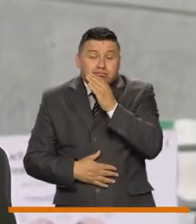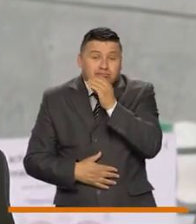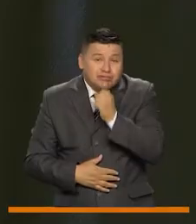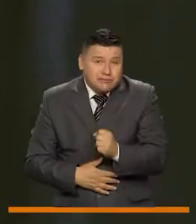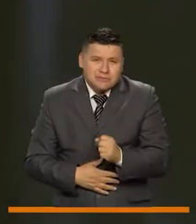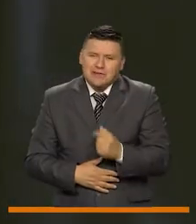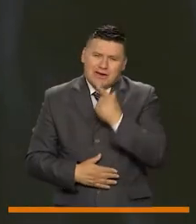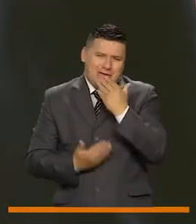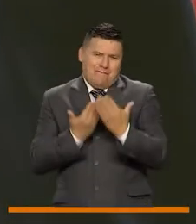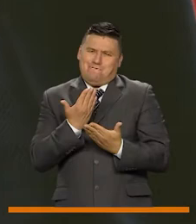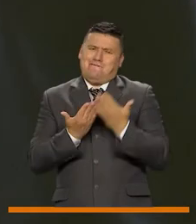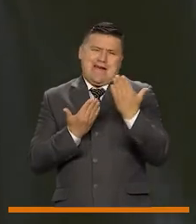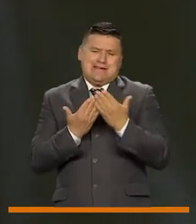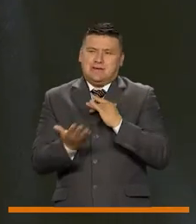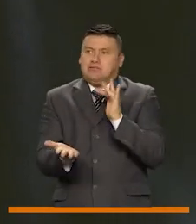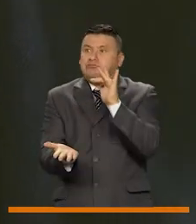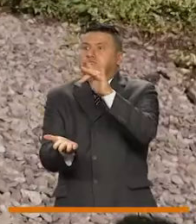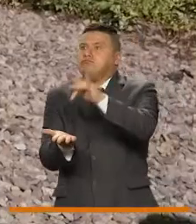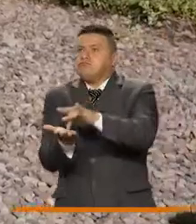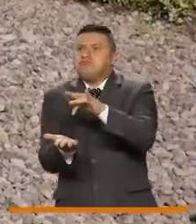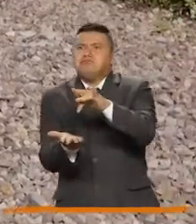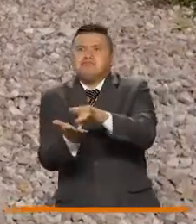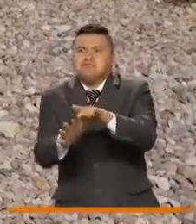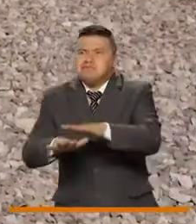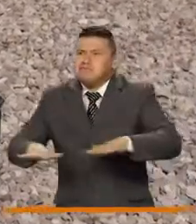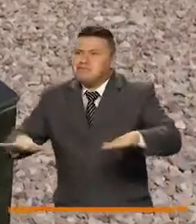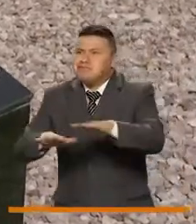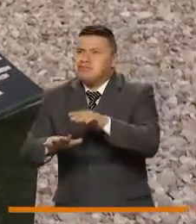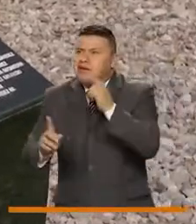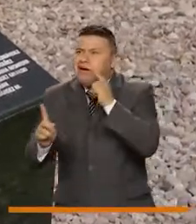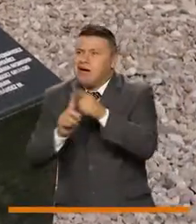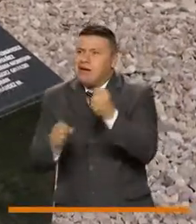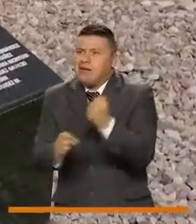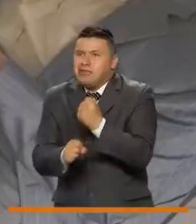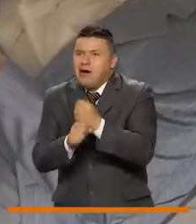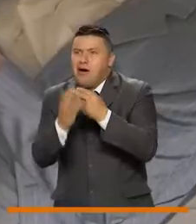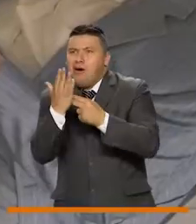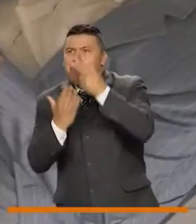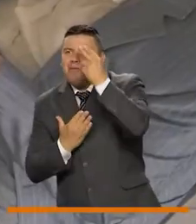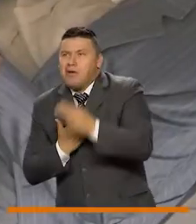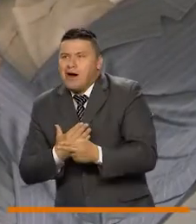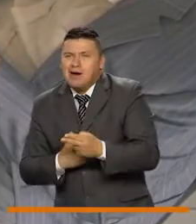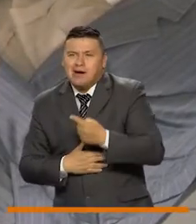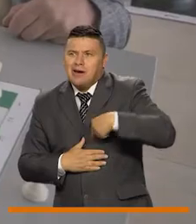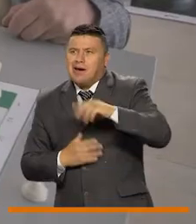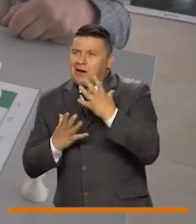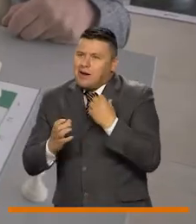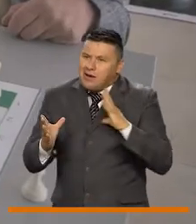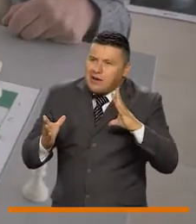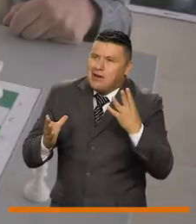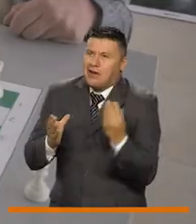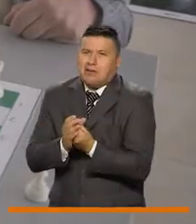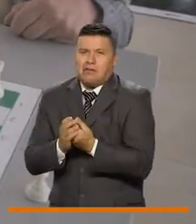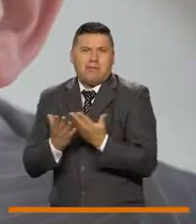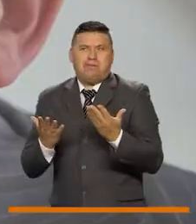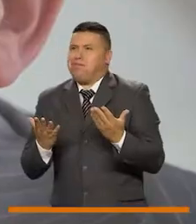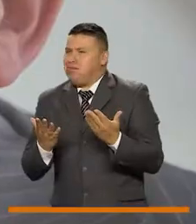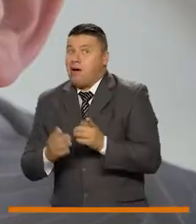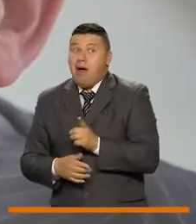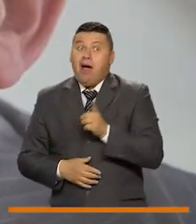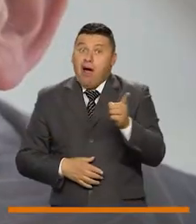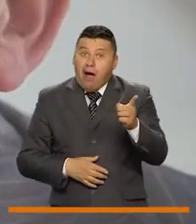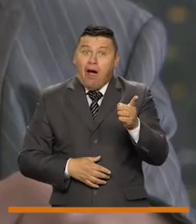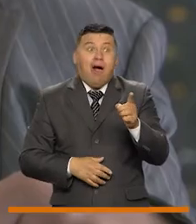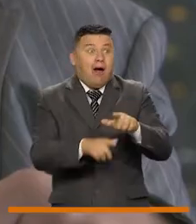veteranos, no es fácil encontrar un lugar en donde trabajemos en proyectos para nuestra inclusión y lo hemos